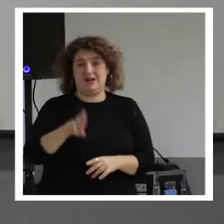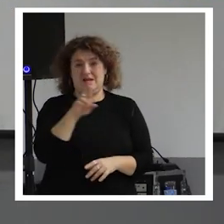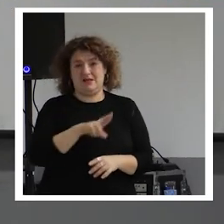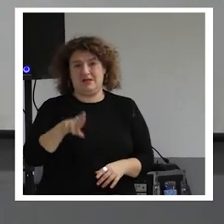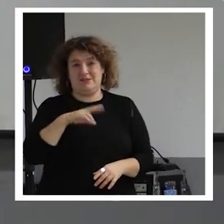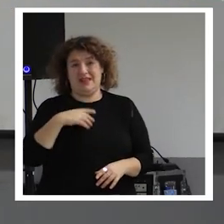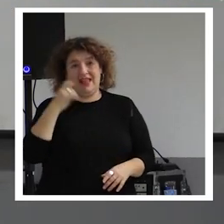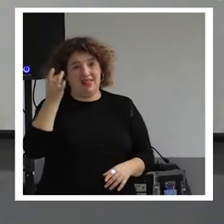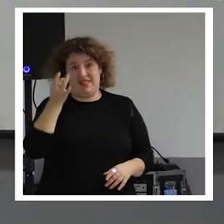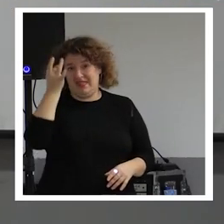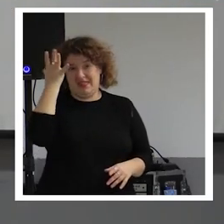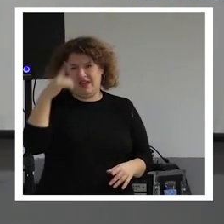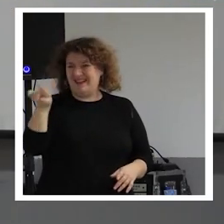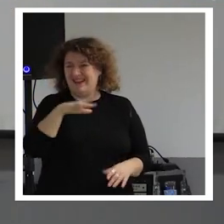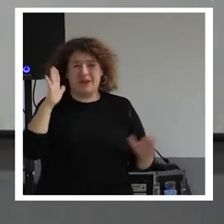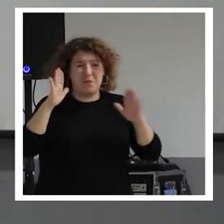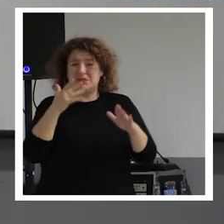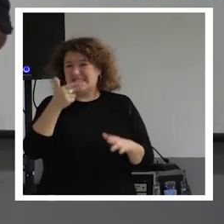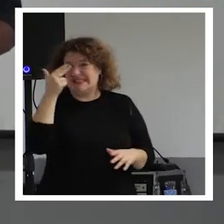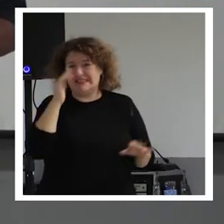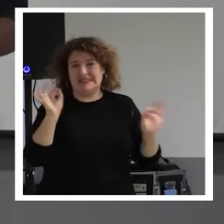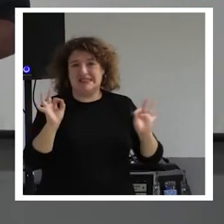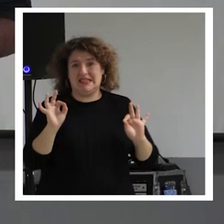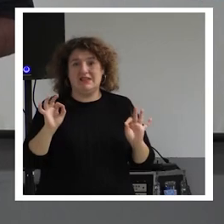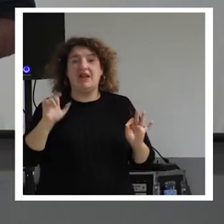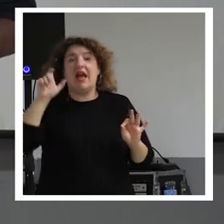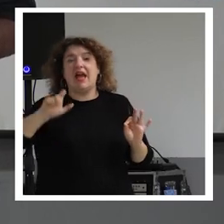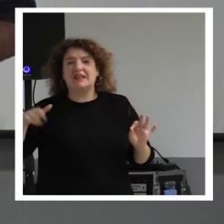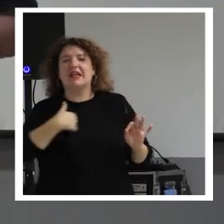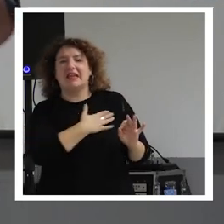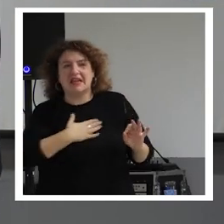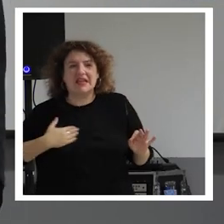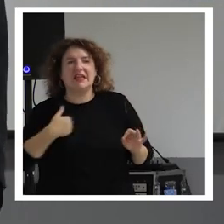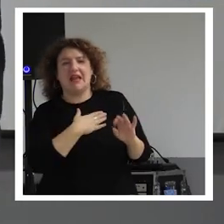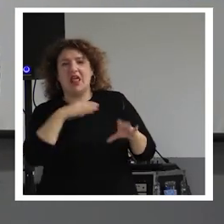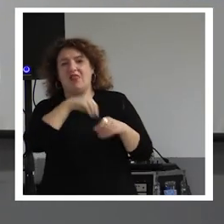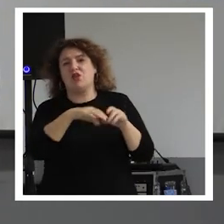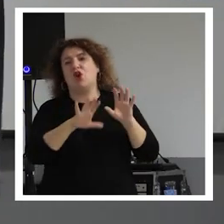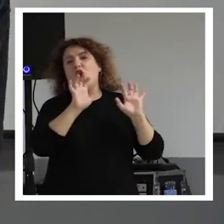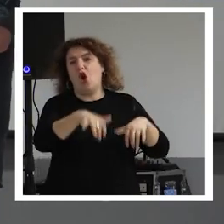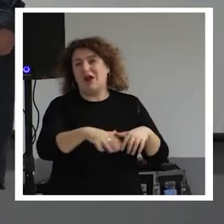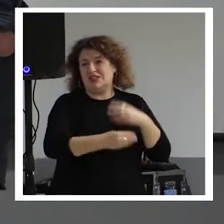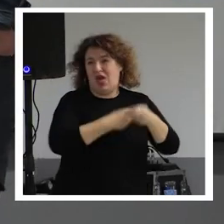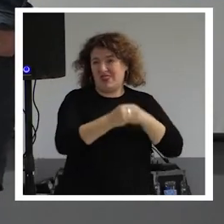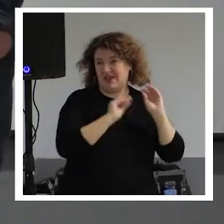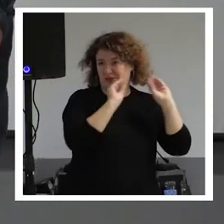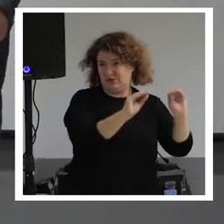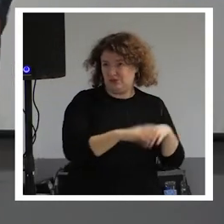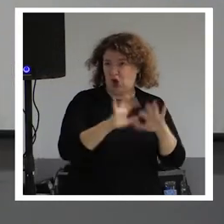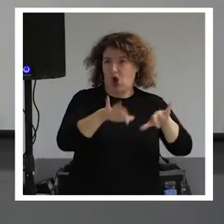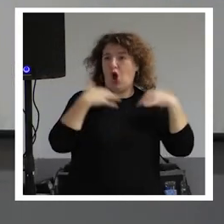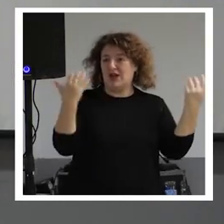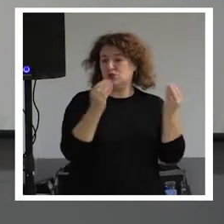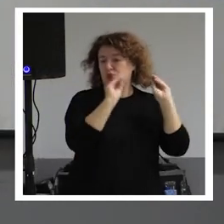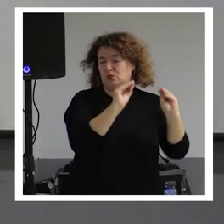sentarse en el sofá de su casa a ver la televisión de cómo se arregla el tema y les quiero contar estoy ya lo conté en la mañana que nosotros